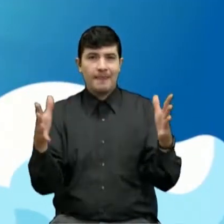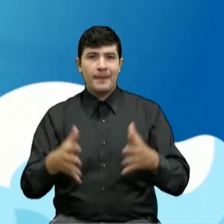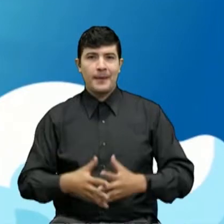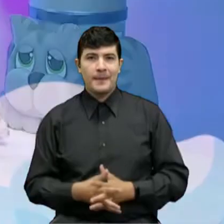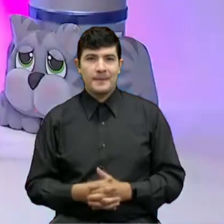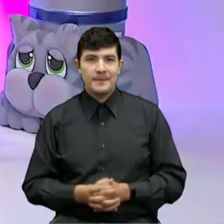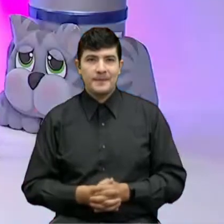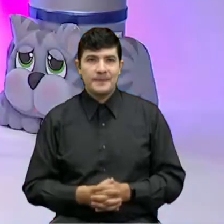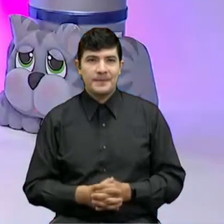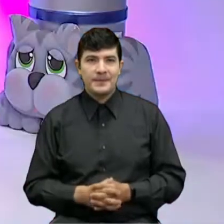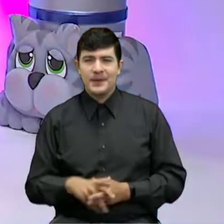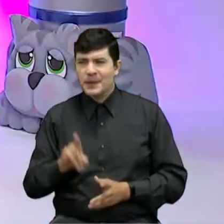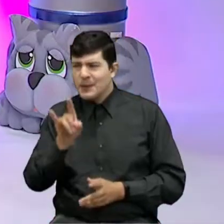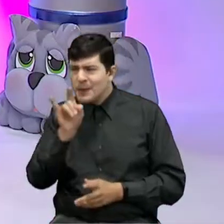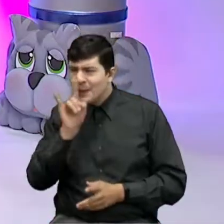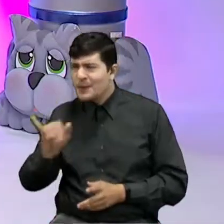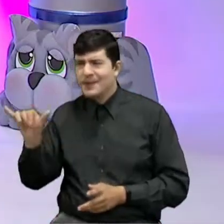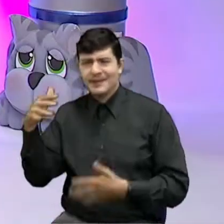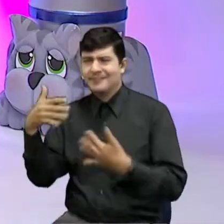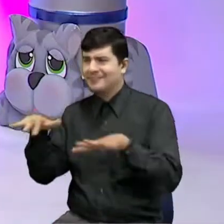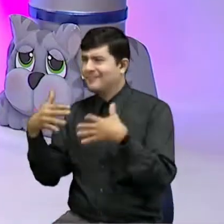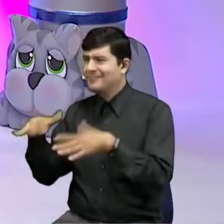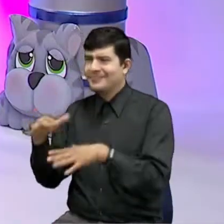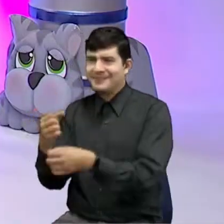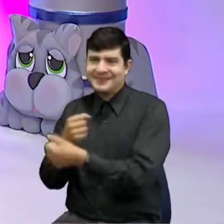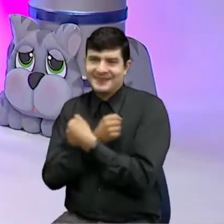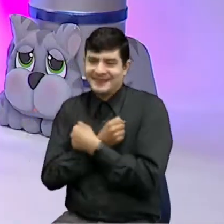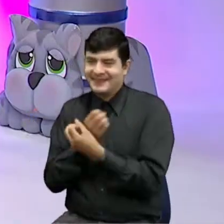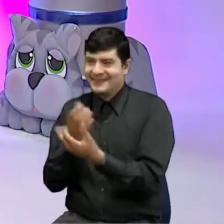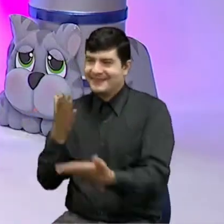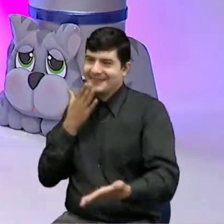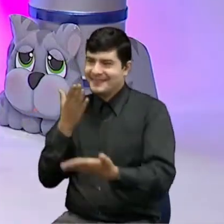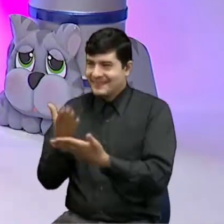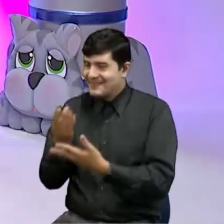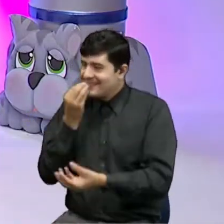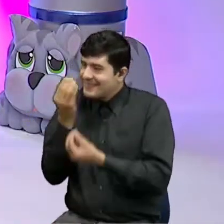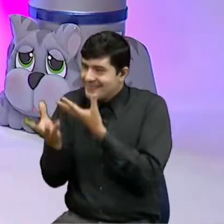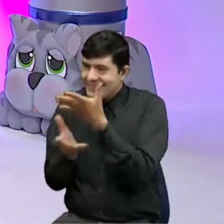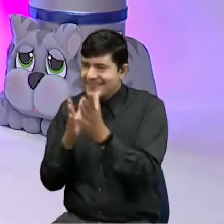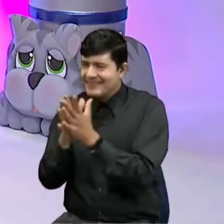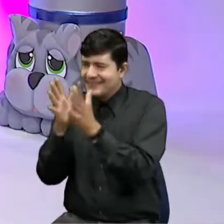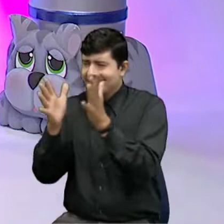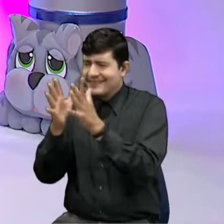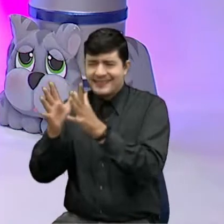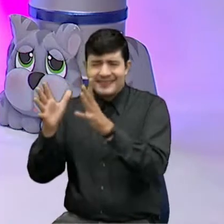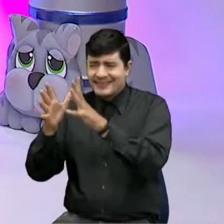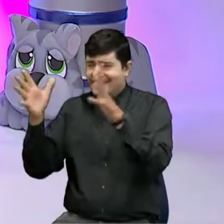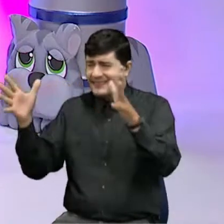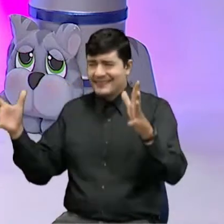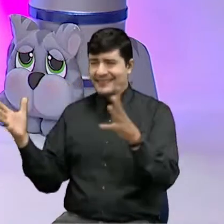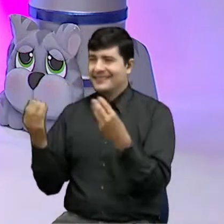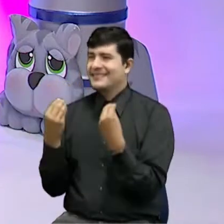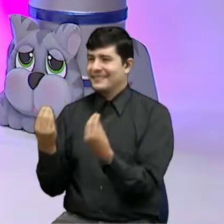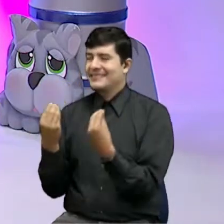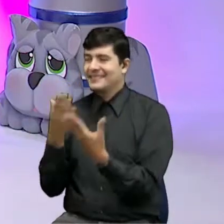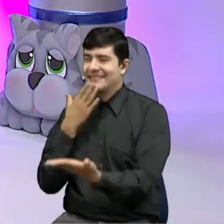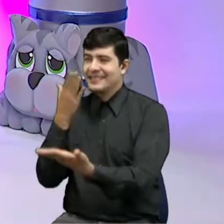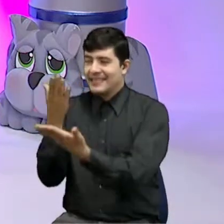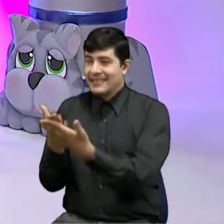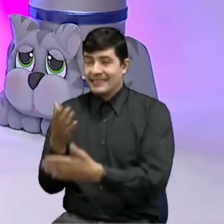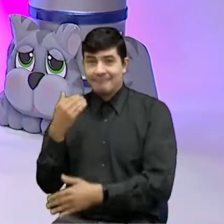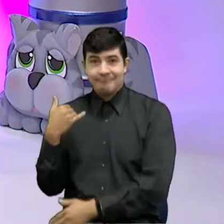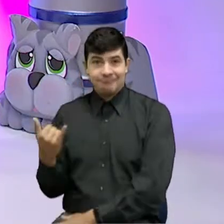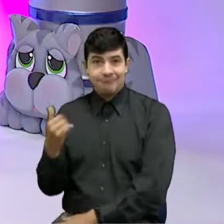¡Ay, Dios mío, mi amor! Te enviamos un besito grandote, grandote también para ti. ¡Qué muñeco